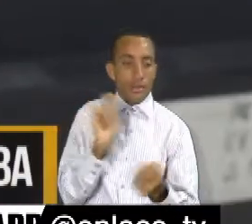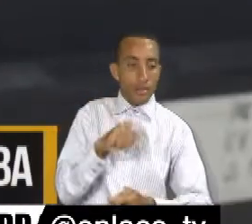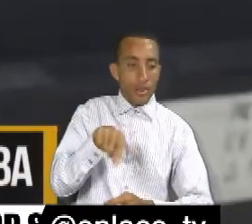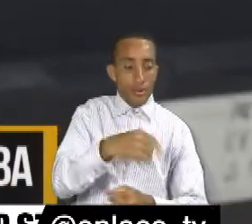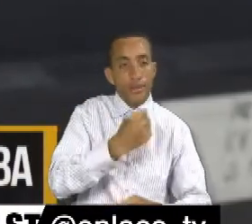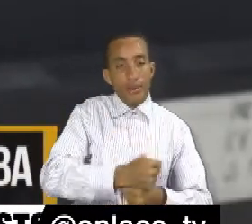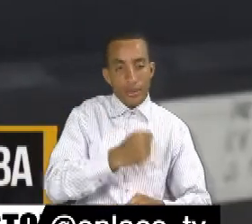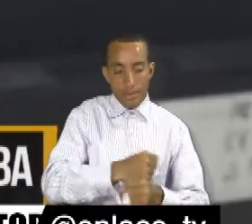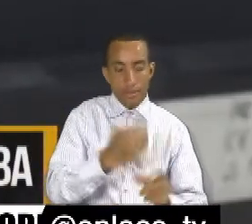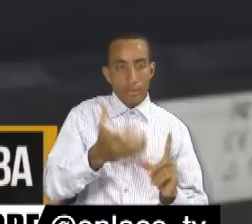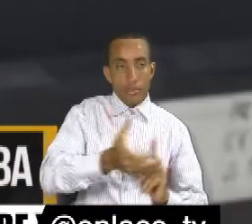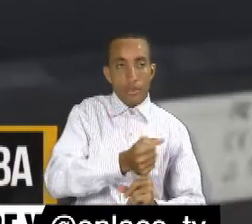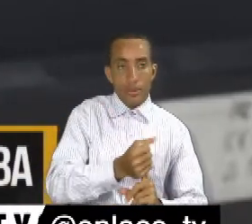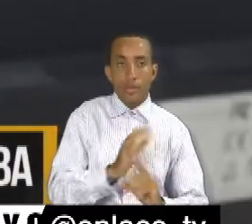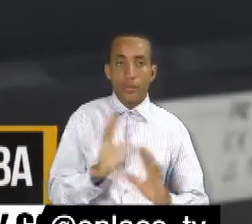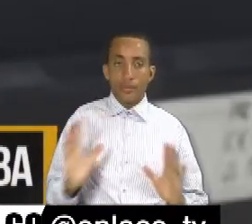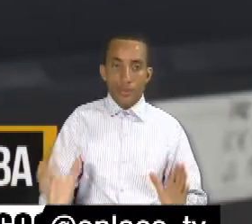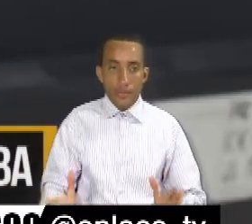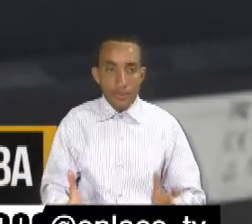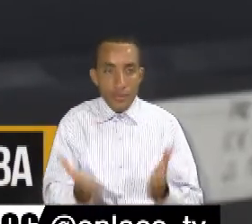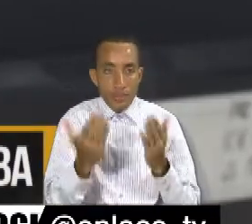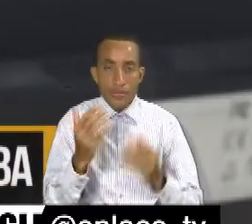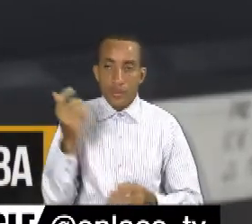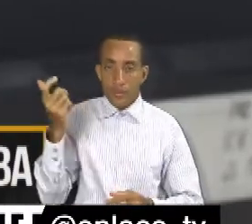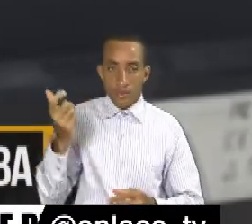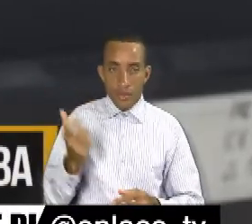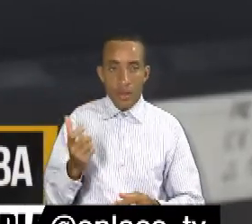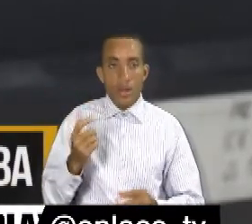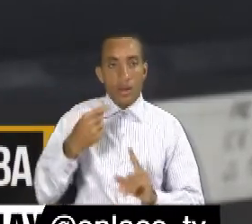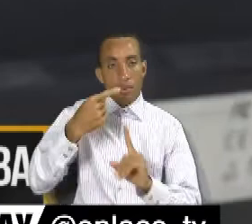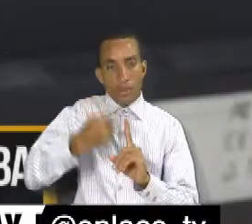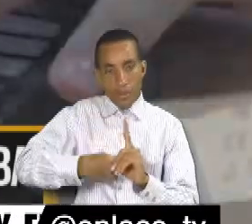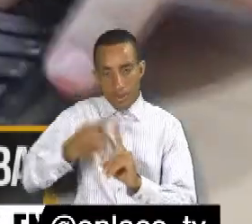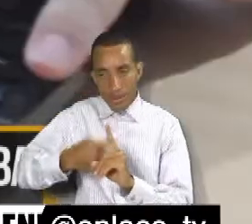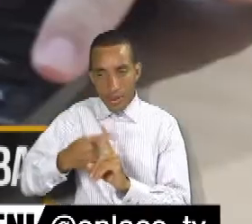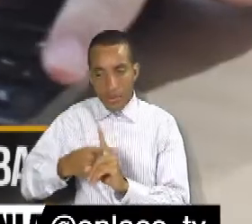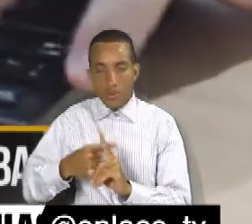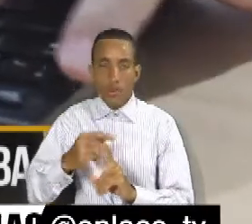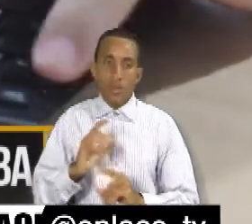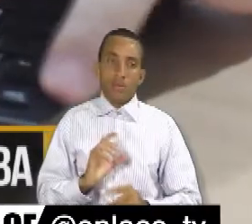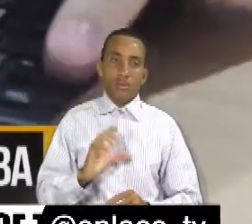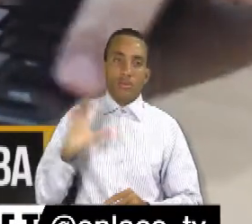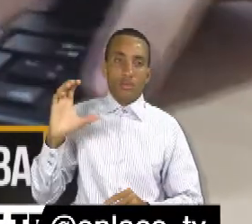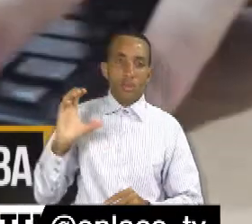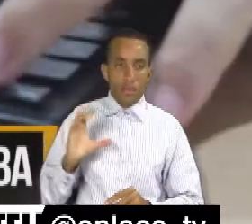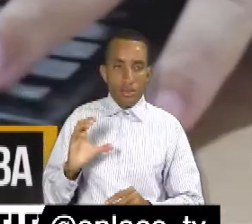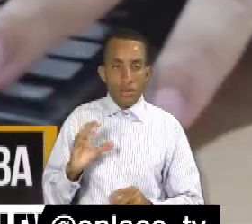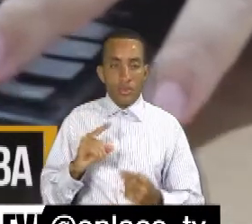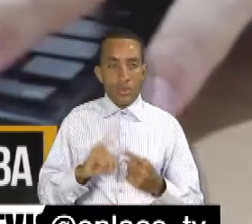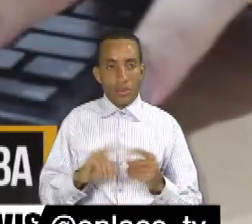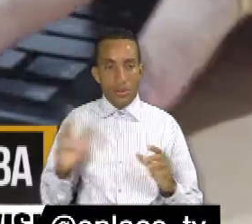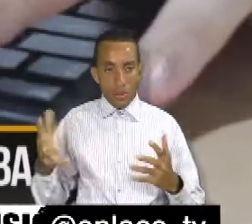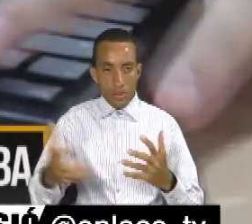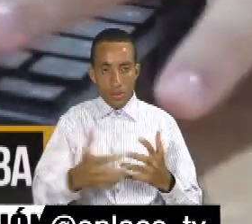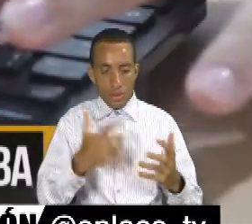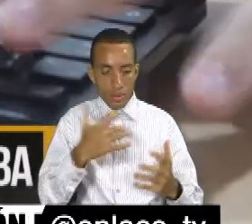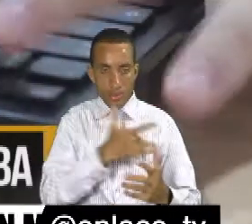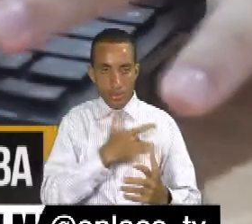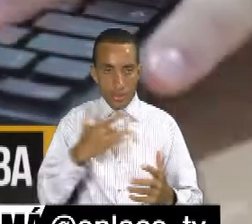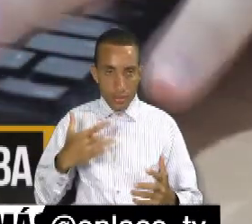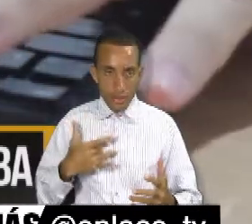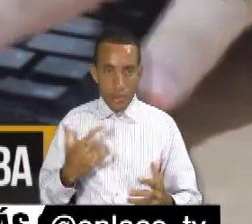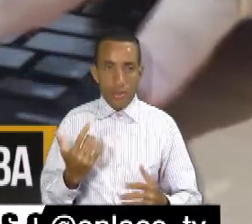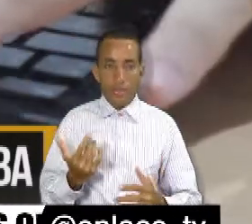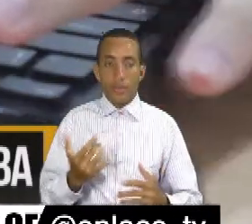a través de incentivos como auxilio de un salario mínimo mensual y aseguramiento en los subsistemas de seguridad social en salud, pensión